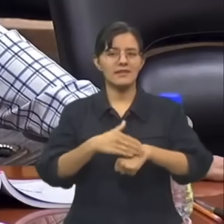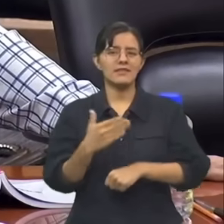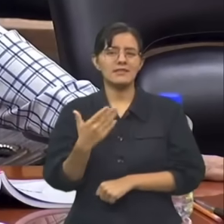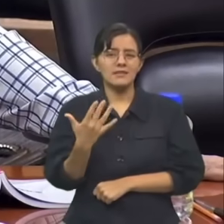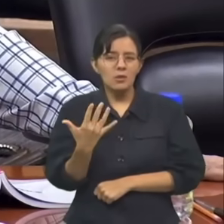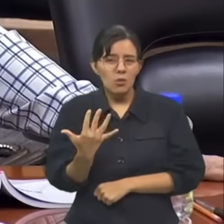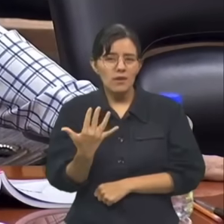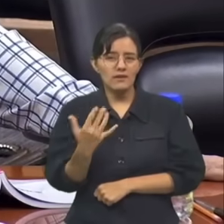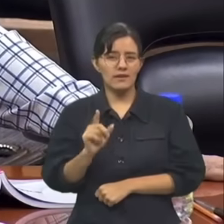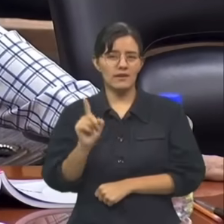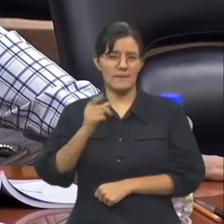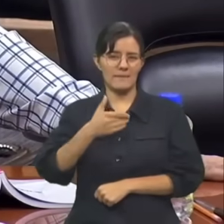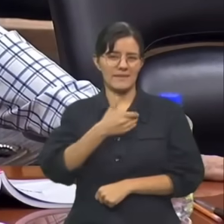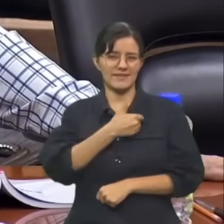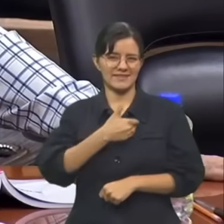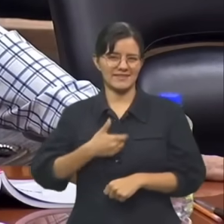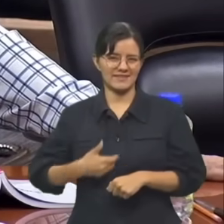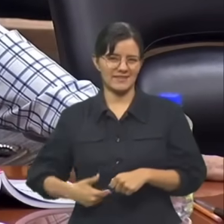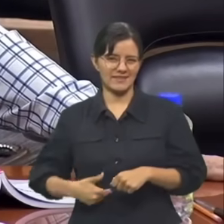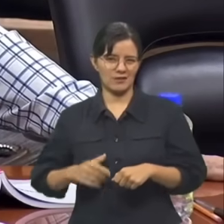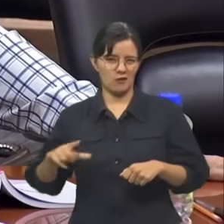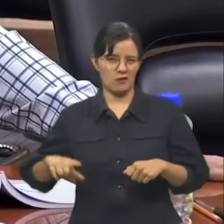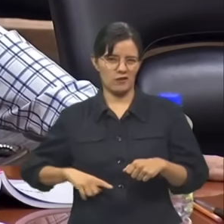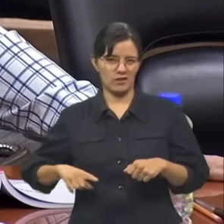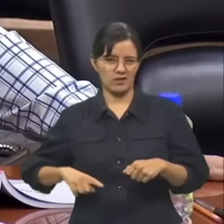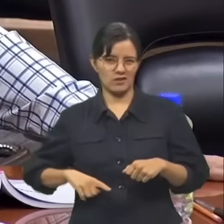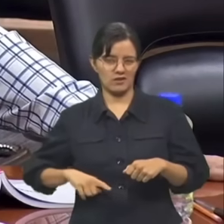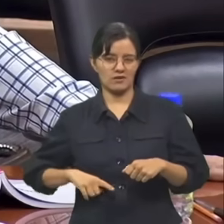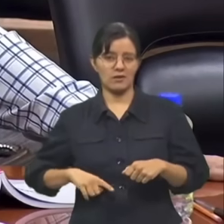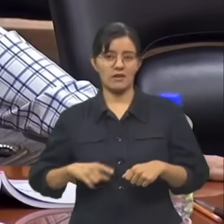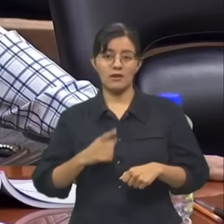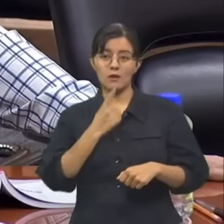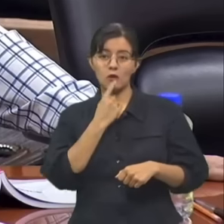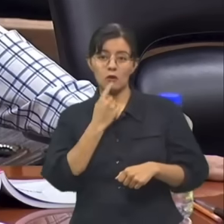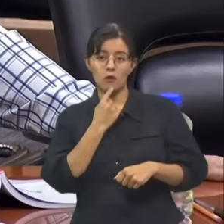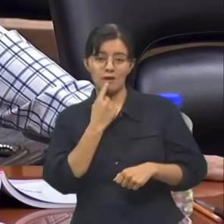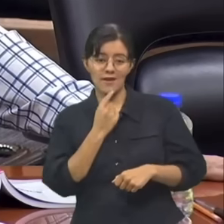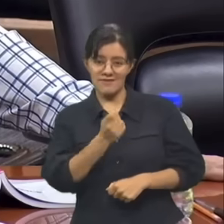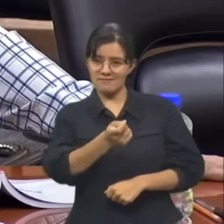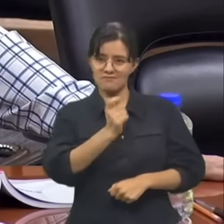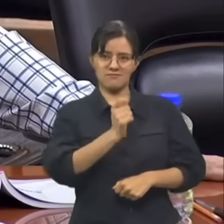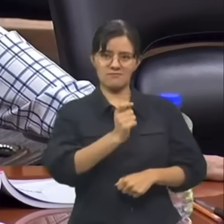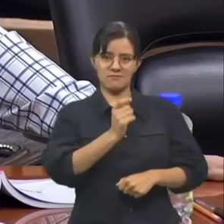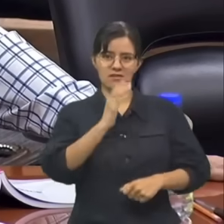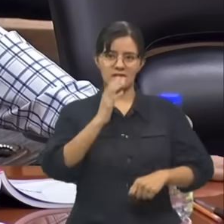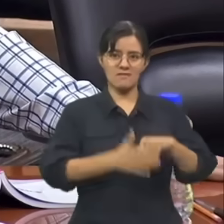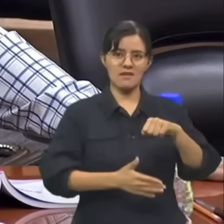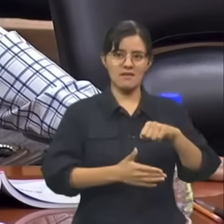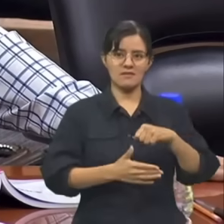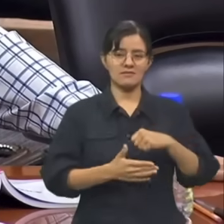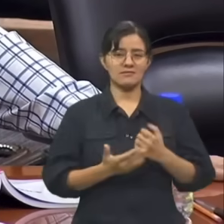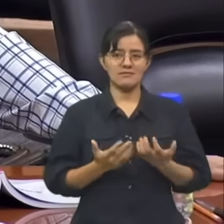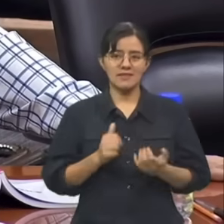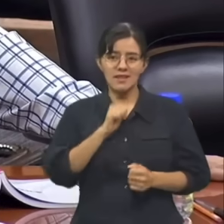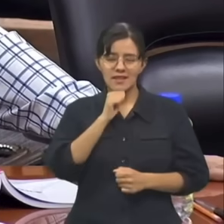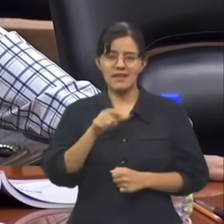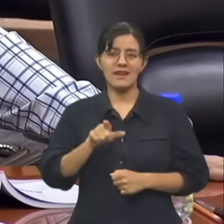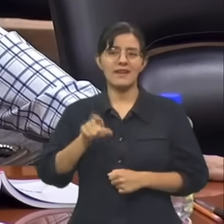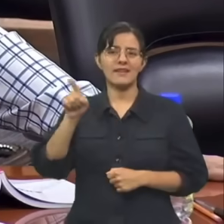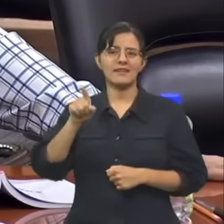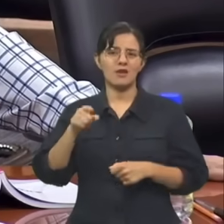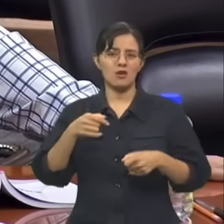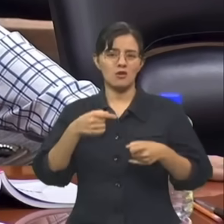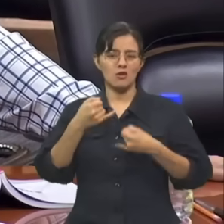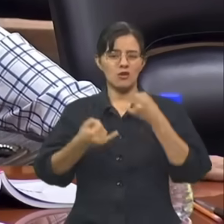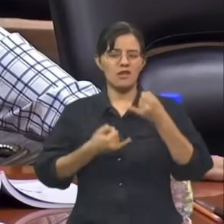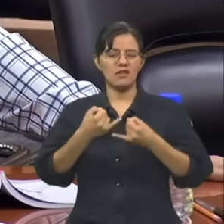la república Y no quiere sacar la tarjeta roja ese jugador le sigue pegando patadas en la espinilla